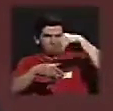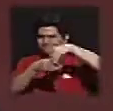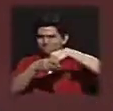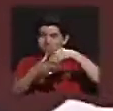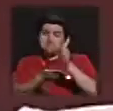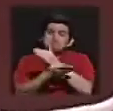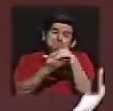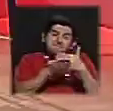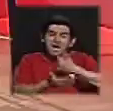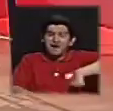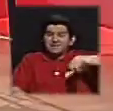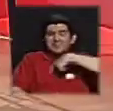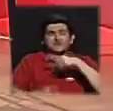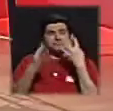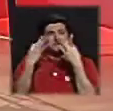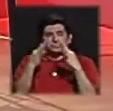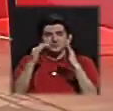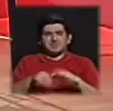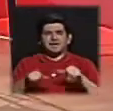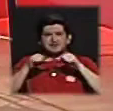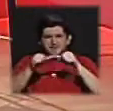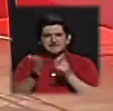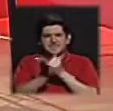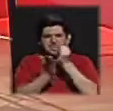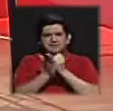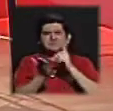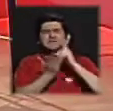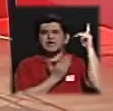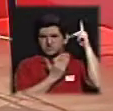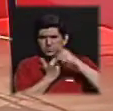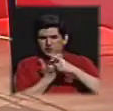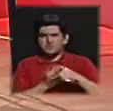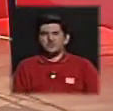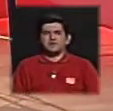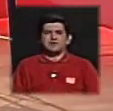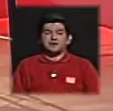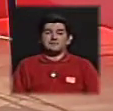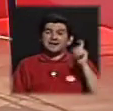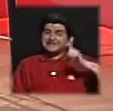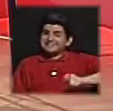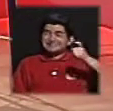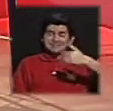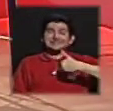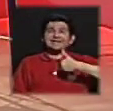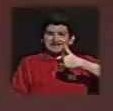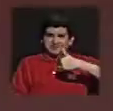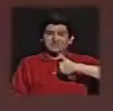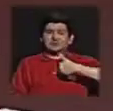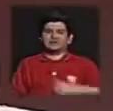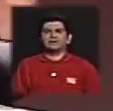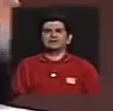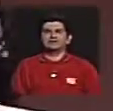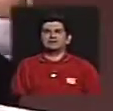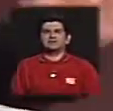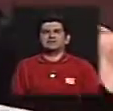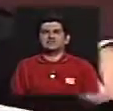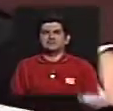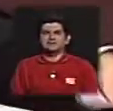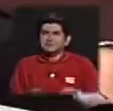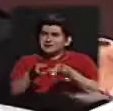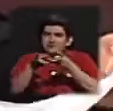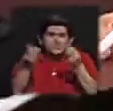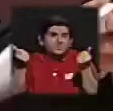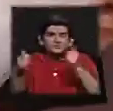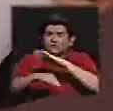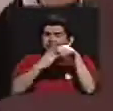es parte de lo que queremos en PROSIC seguir indagando, y que es necesario que se dilucide